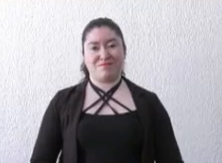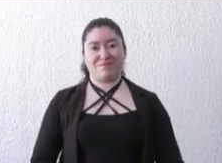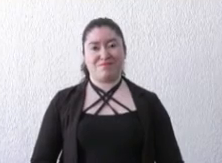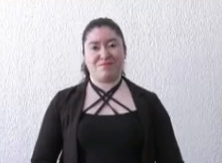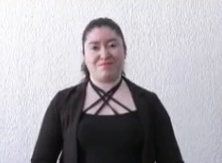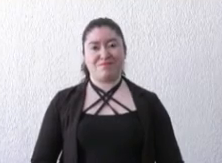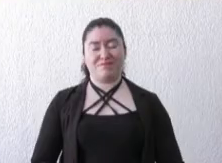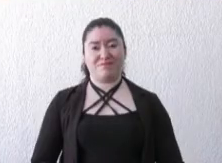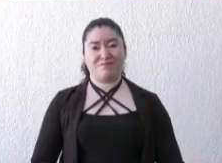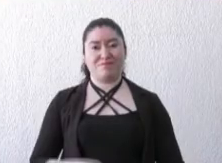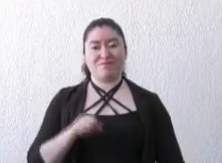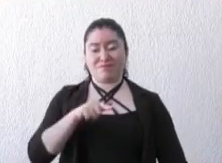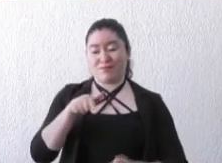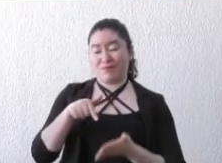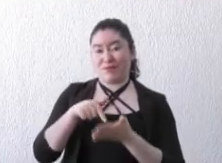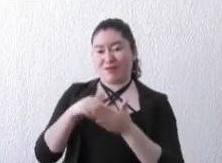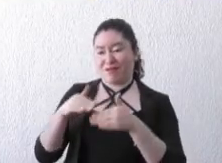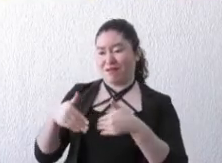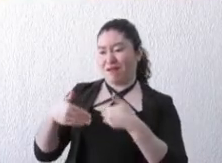la terraza,